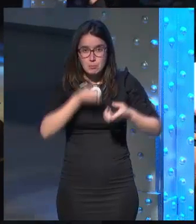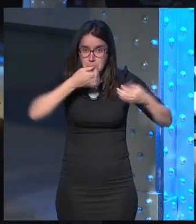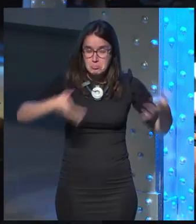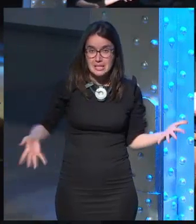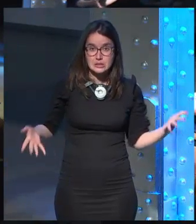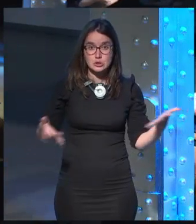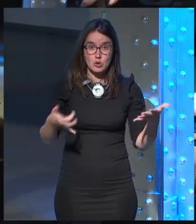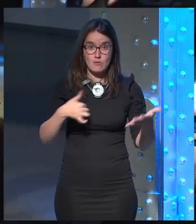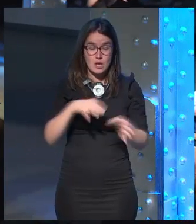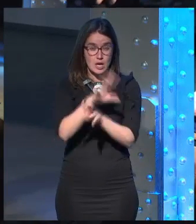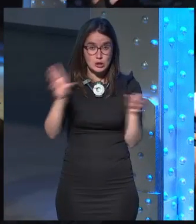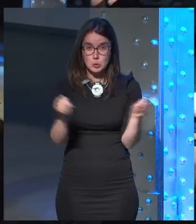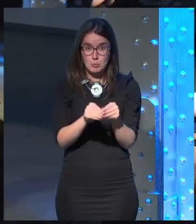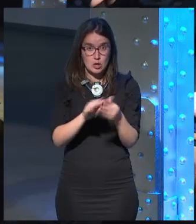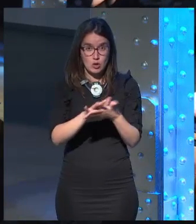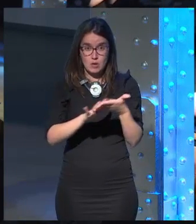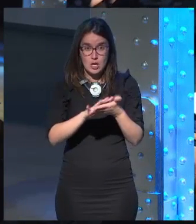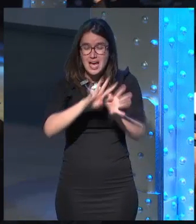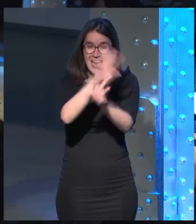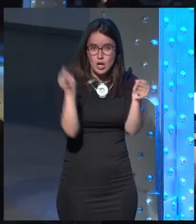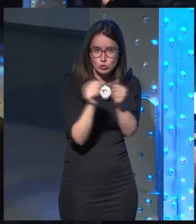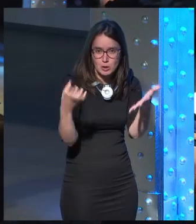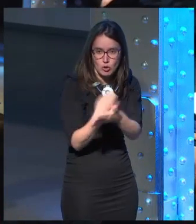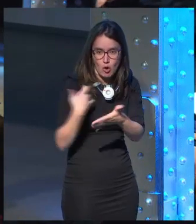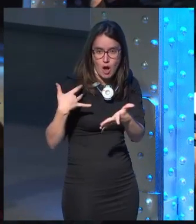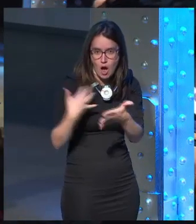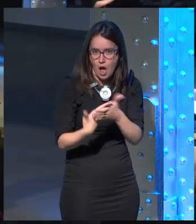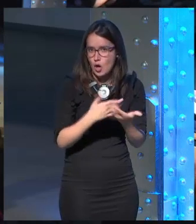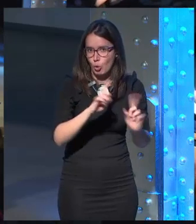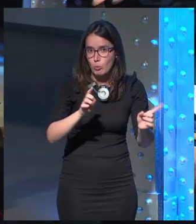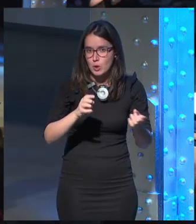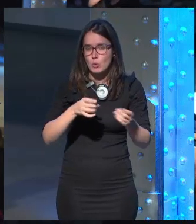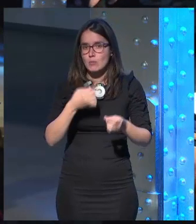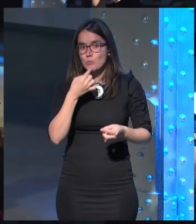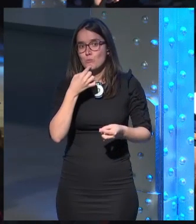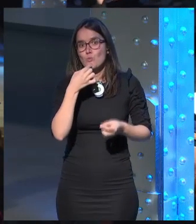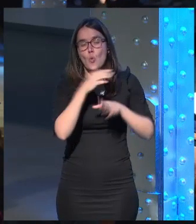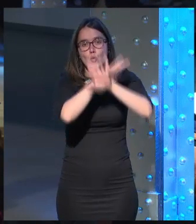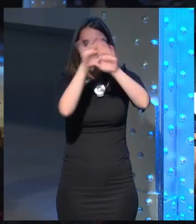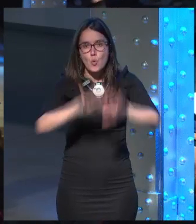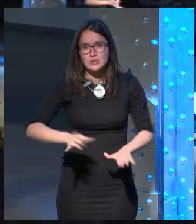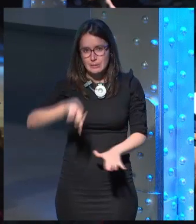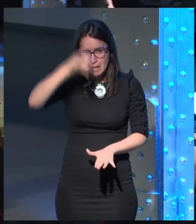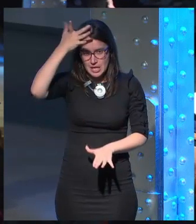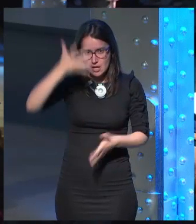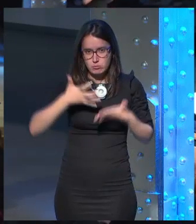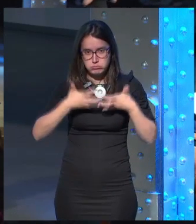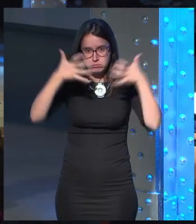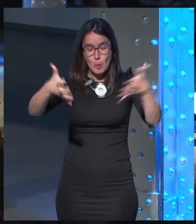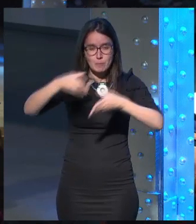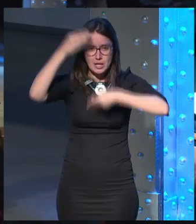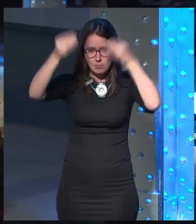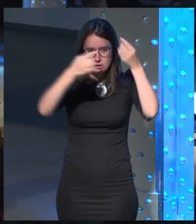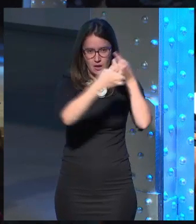Bueno, lo que voy a resumir es lo que hemos estado... No voy a resumir todo lo que hemos estado diciendo, pero sí que voy a dejaros con una última idea para daros que